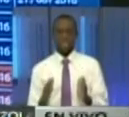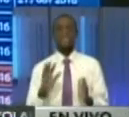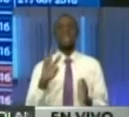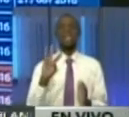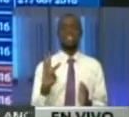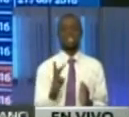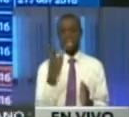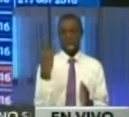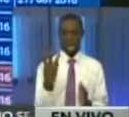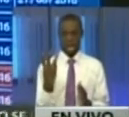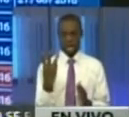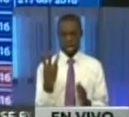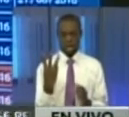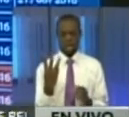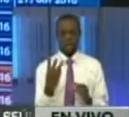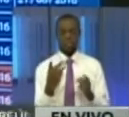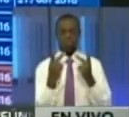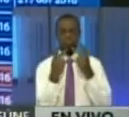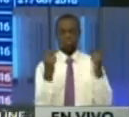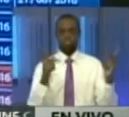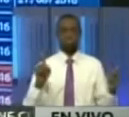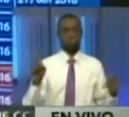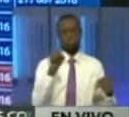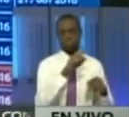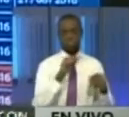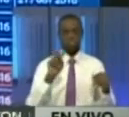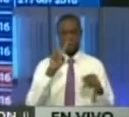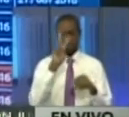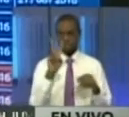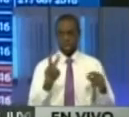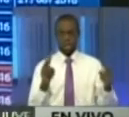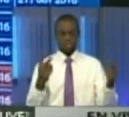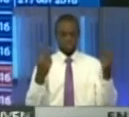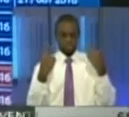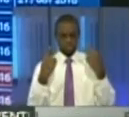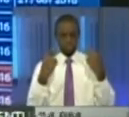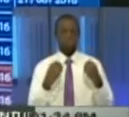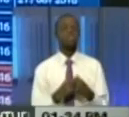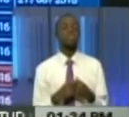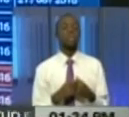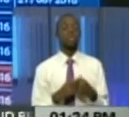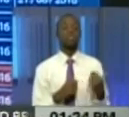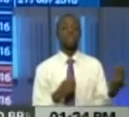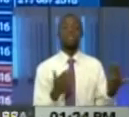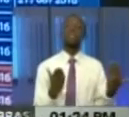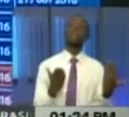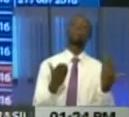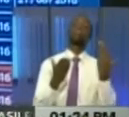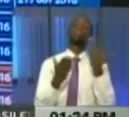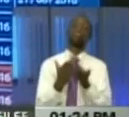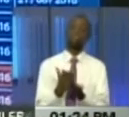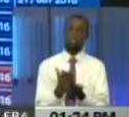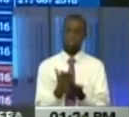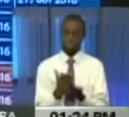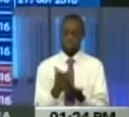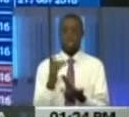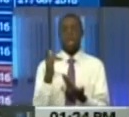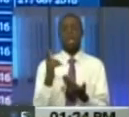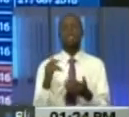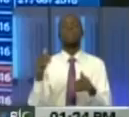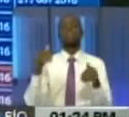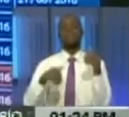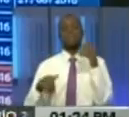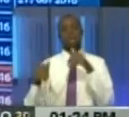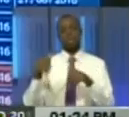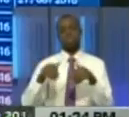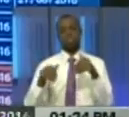exposición al país. La solicitud del referendo revocatoria hecha este